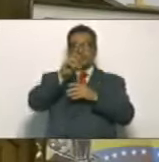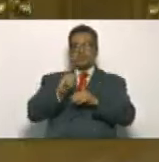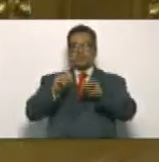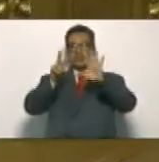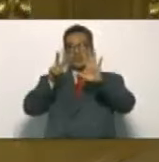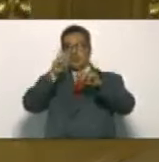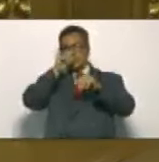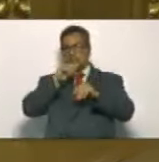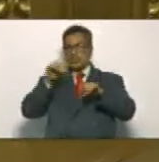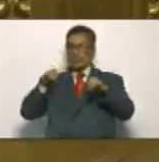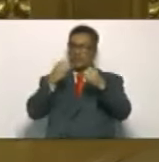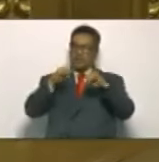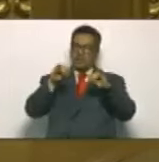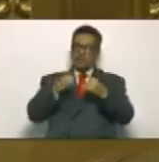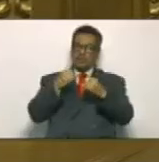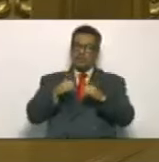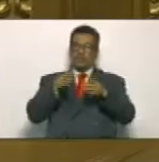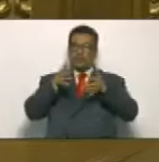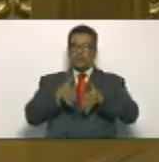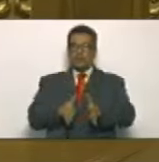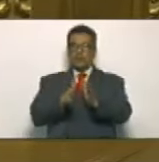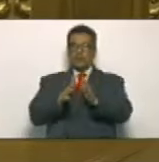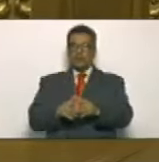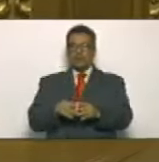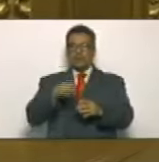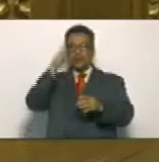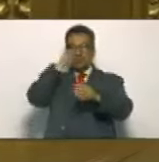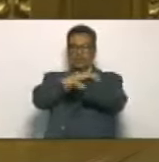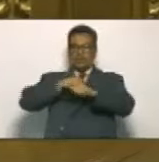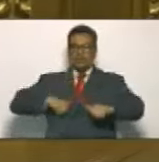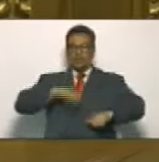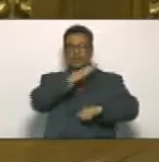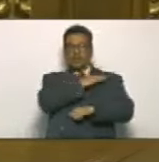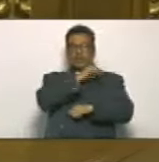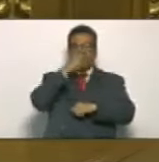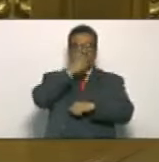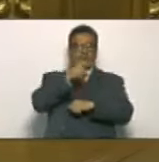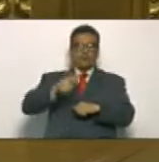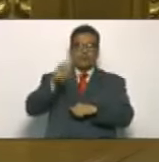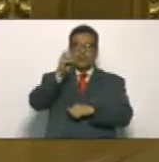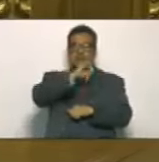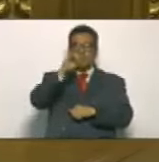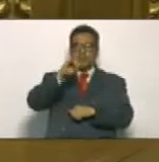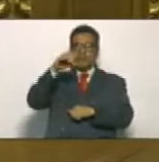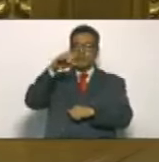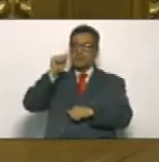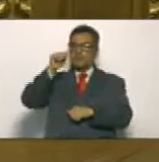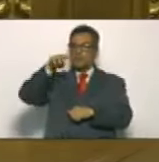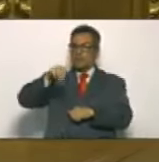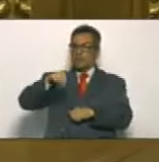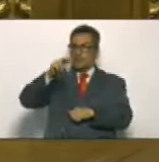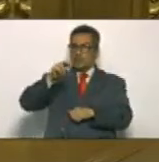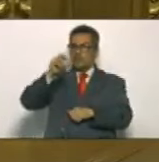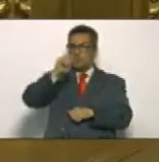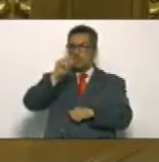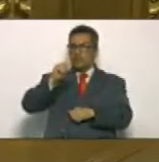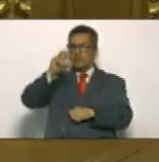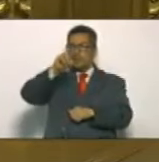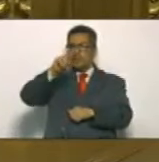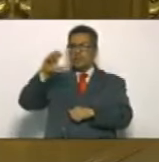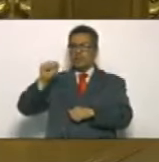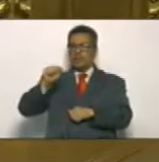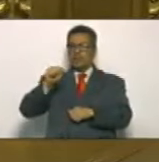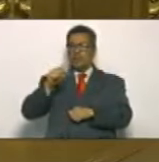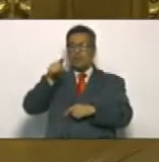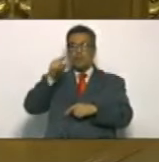207 aniversarios del natalicio del general del pueblo soberano Ezequiel Zamora. Considerando que